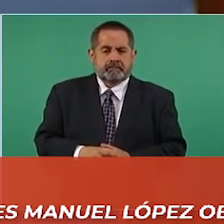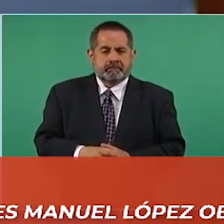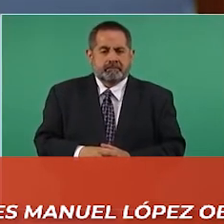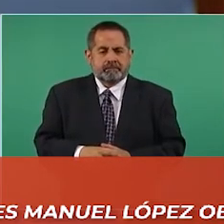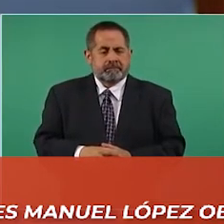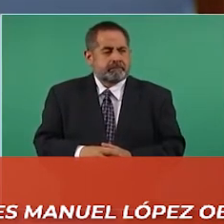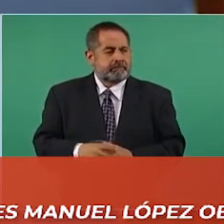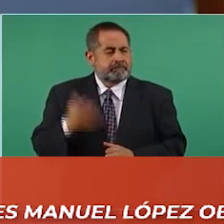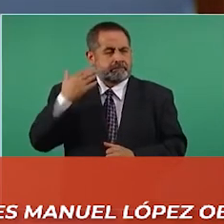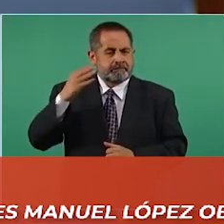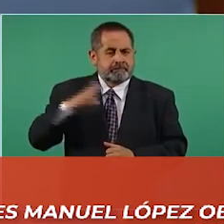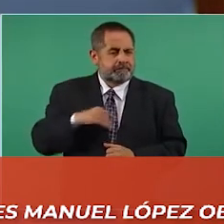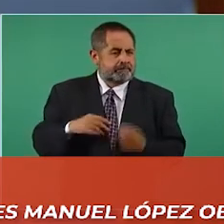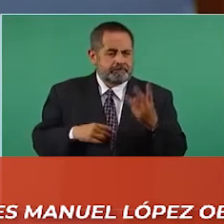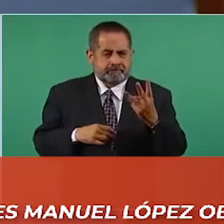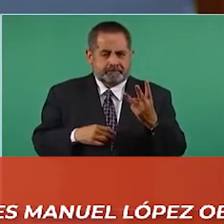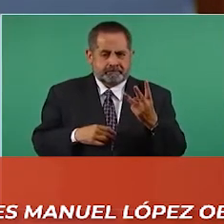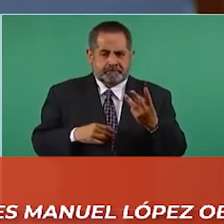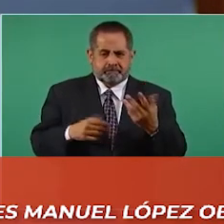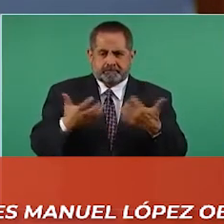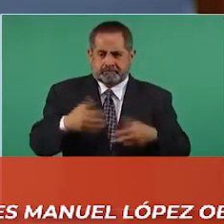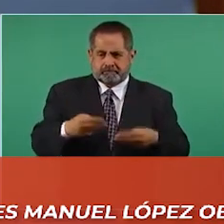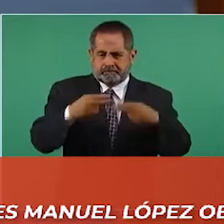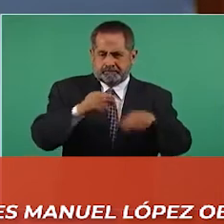Habían tres distribuidoras